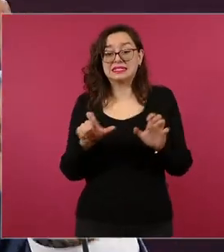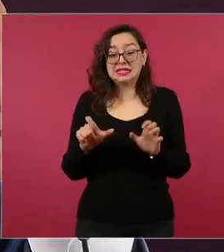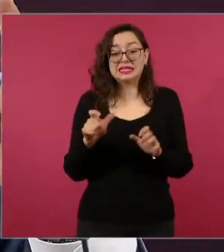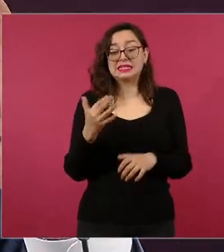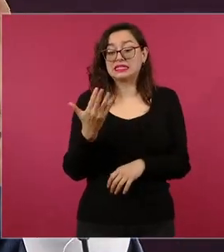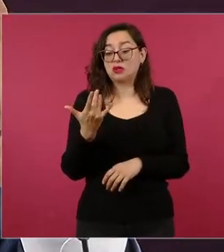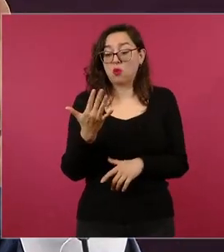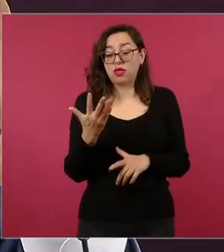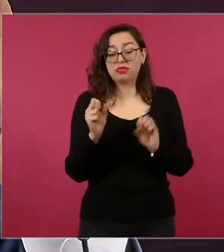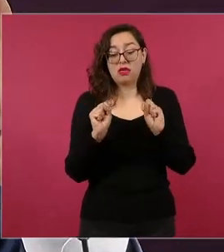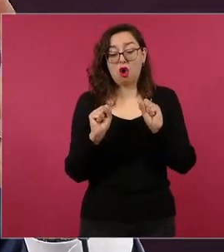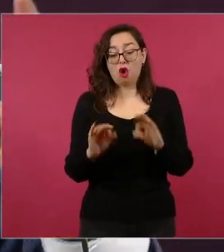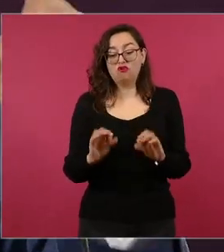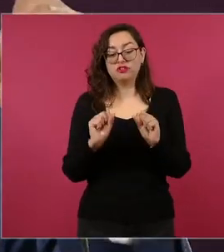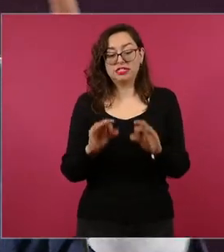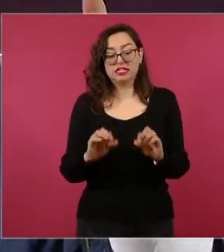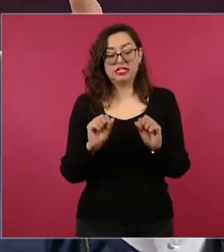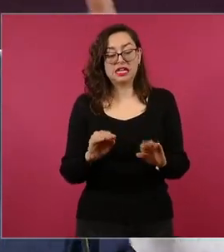2.750.